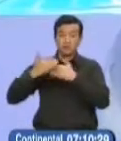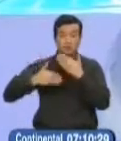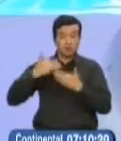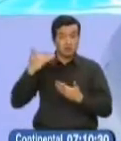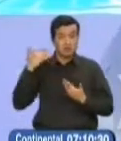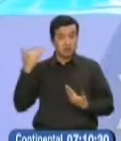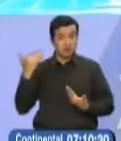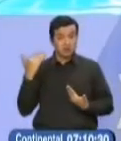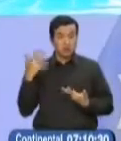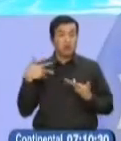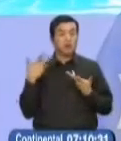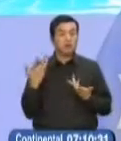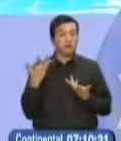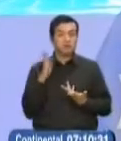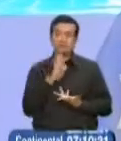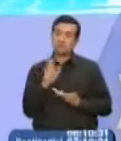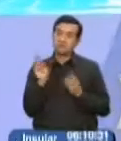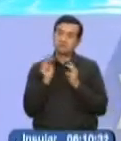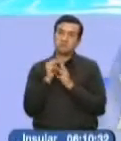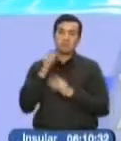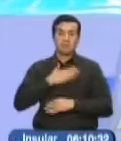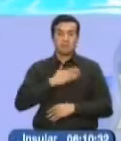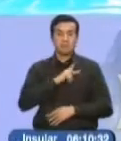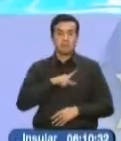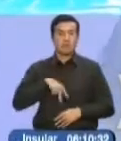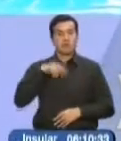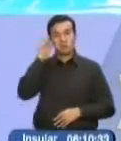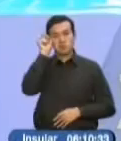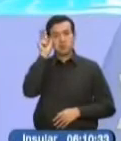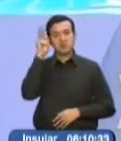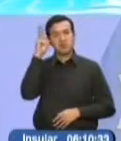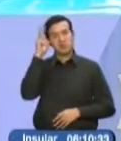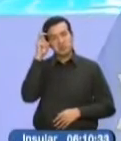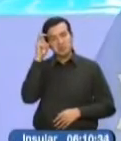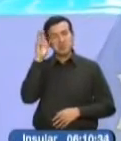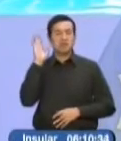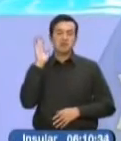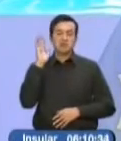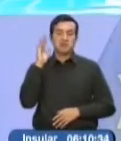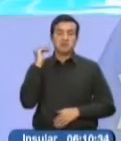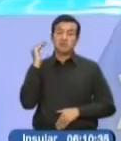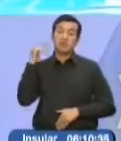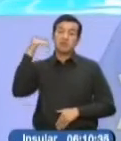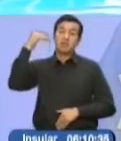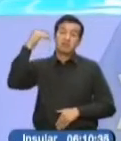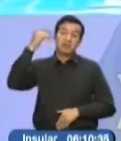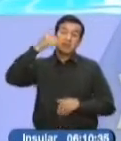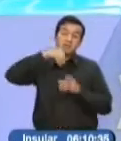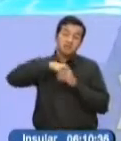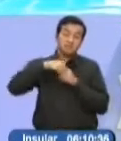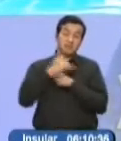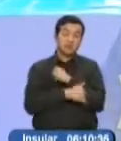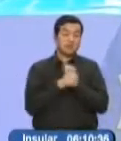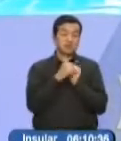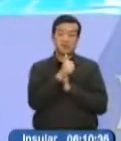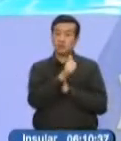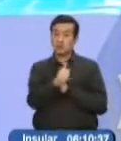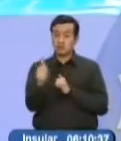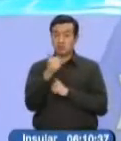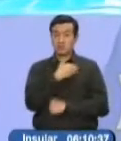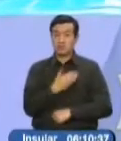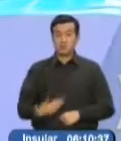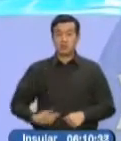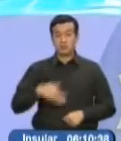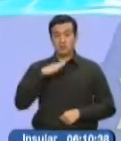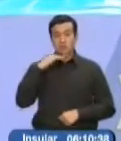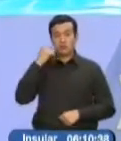político derivado de esta cumbre. En mi opinión, eso va a ser una cuestión que se va a resolver mucho más a la interna de los países. Y creo que el propio presidente Correa